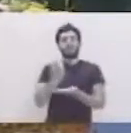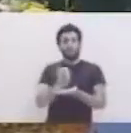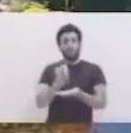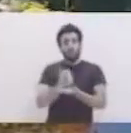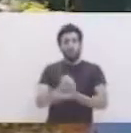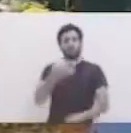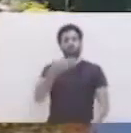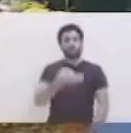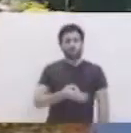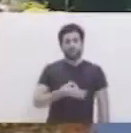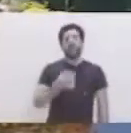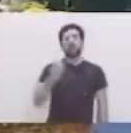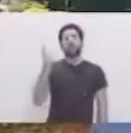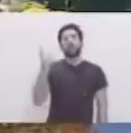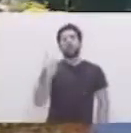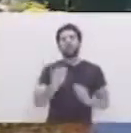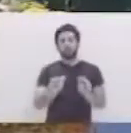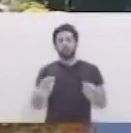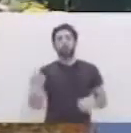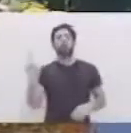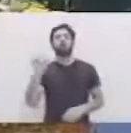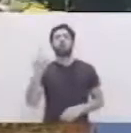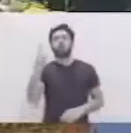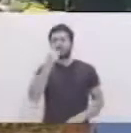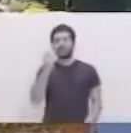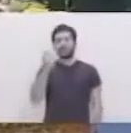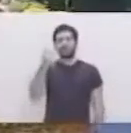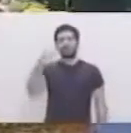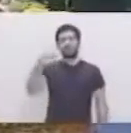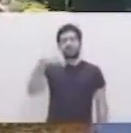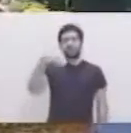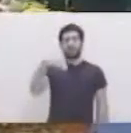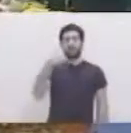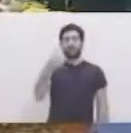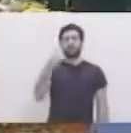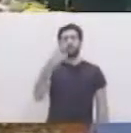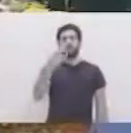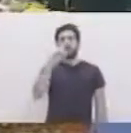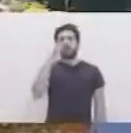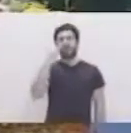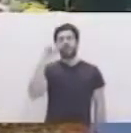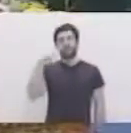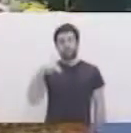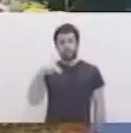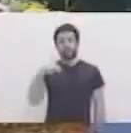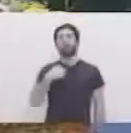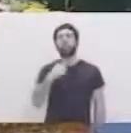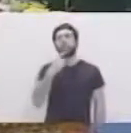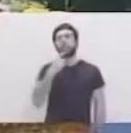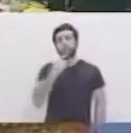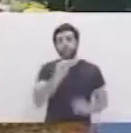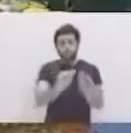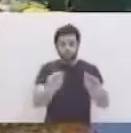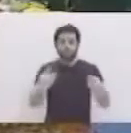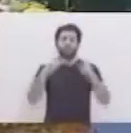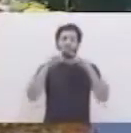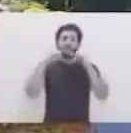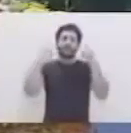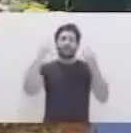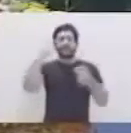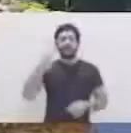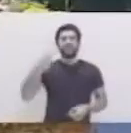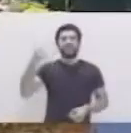para Niñas, en San Martín, Chile Verde. Y quiero decirle a los niños de Guatemala, feliz Día del